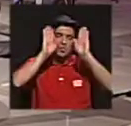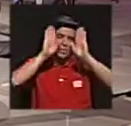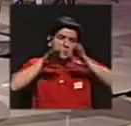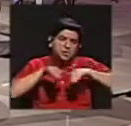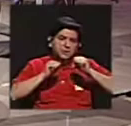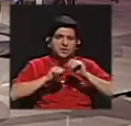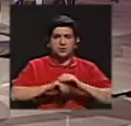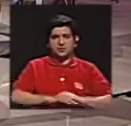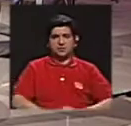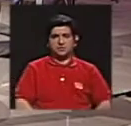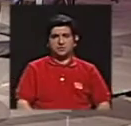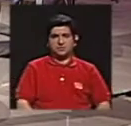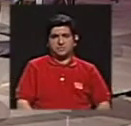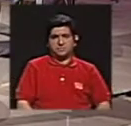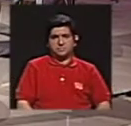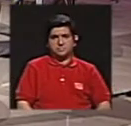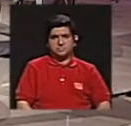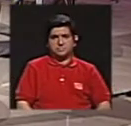sumisas.